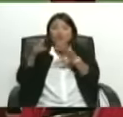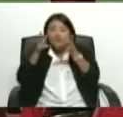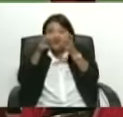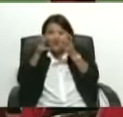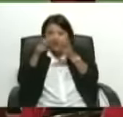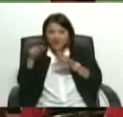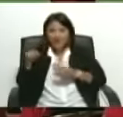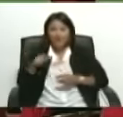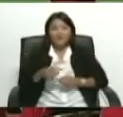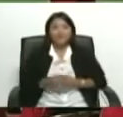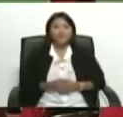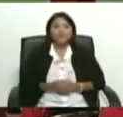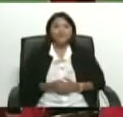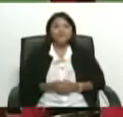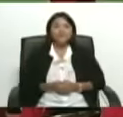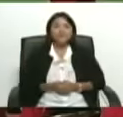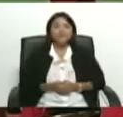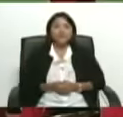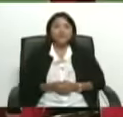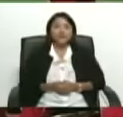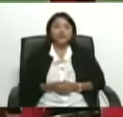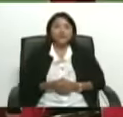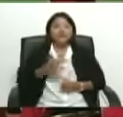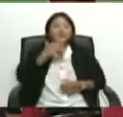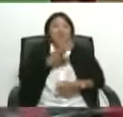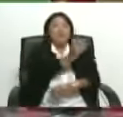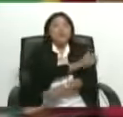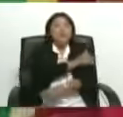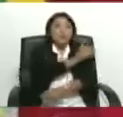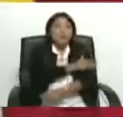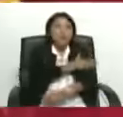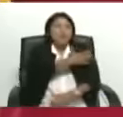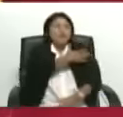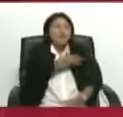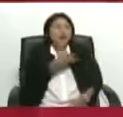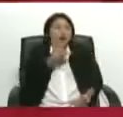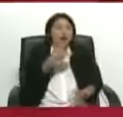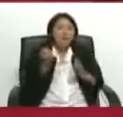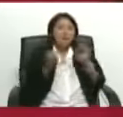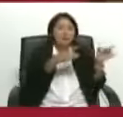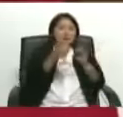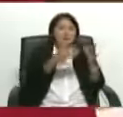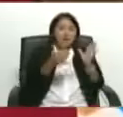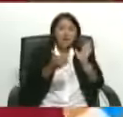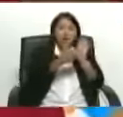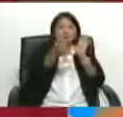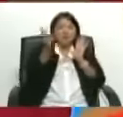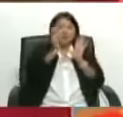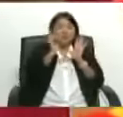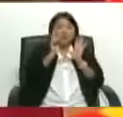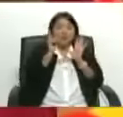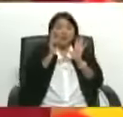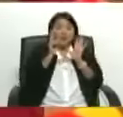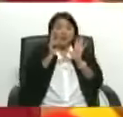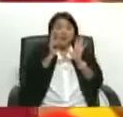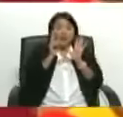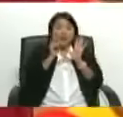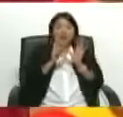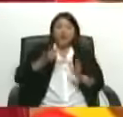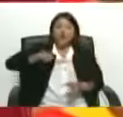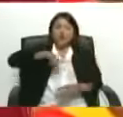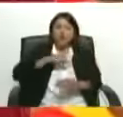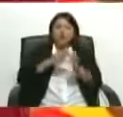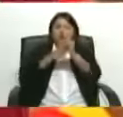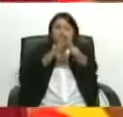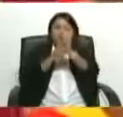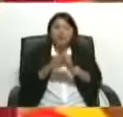UPAS. Que el día que la derecha intente algo contra la patria, nosotros, el liderazgo del